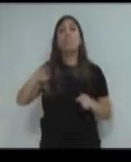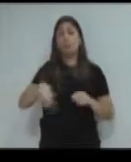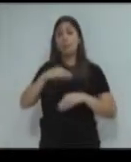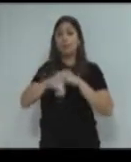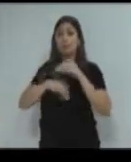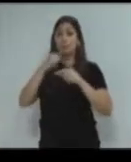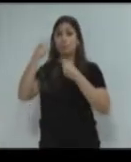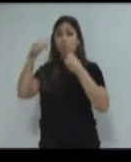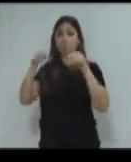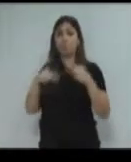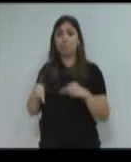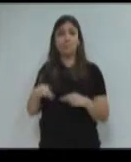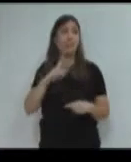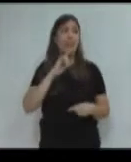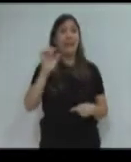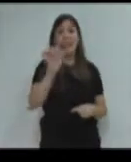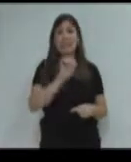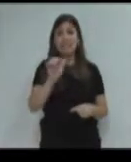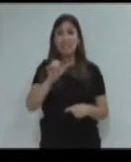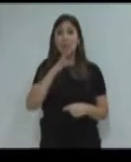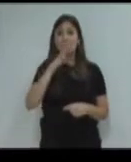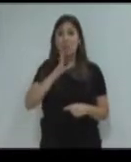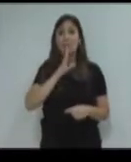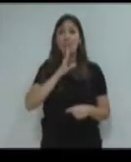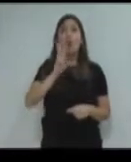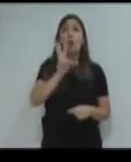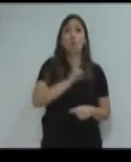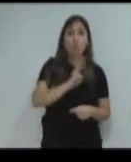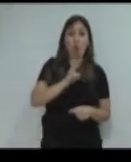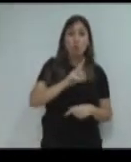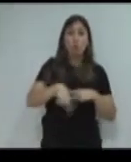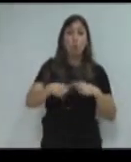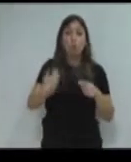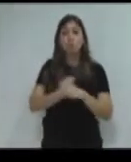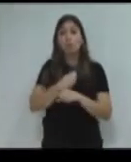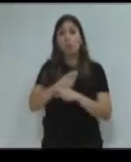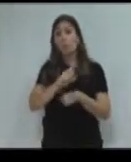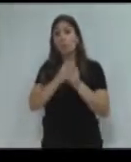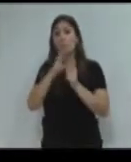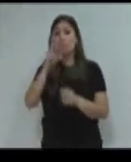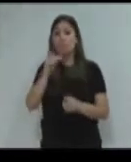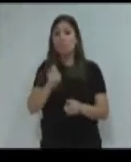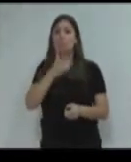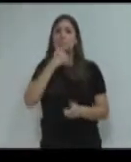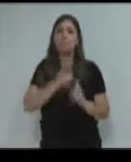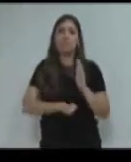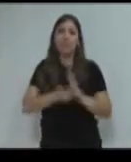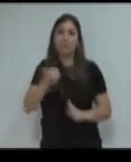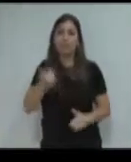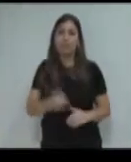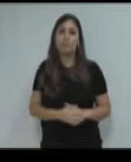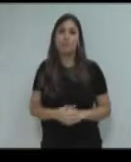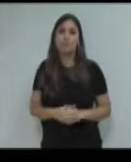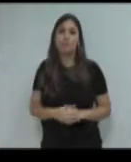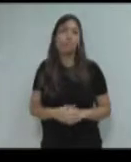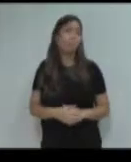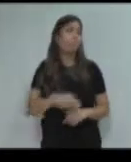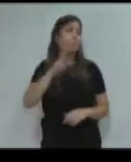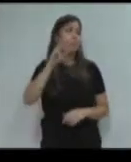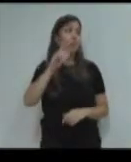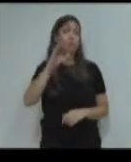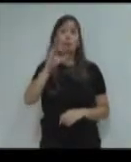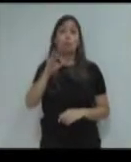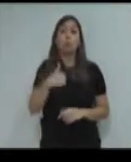más trabajo. Claro. Lo cual lo dejaría en Word, ¿no ves? Para mí me parece más sencillo. Yo entiendo que hay veces que